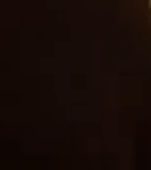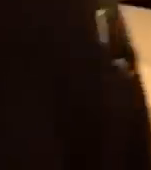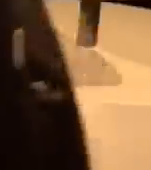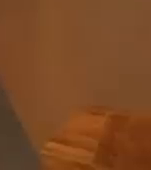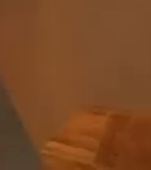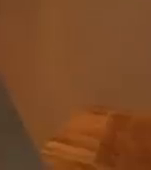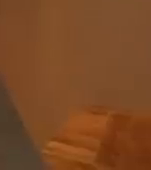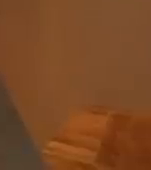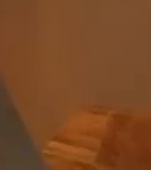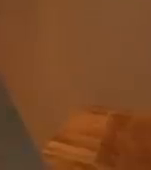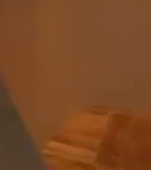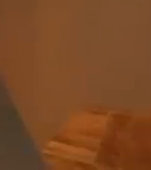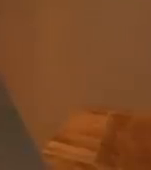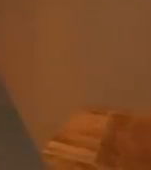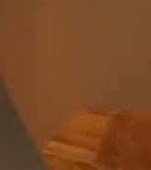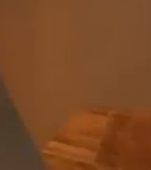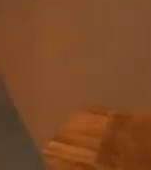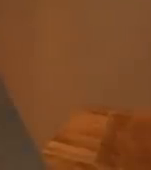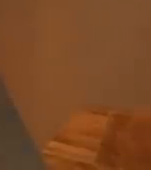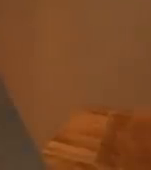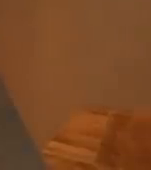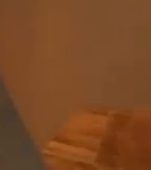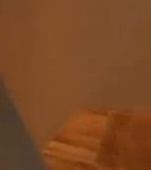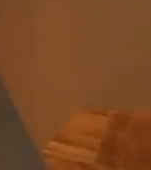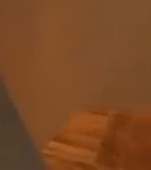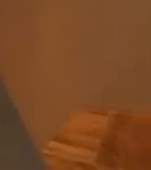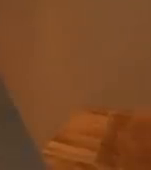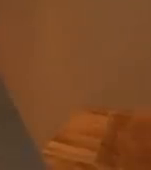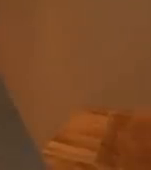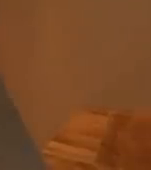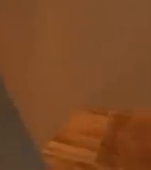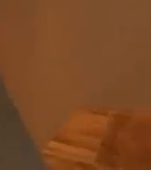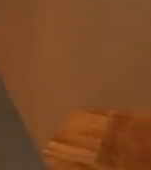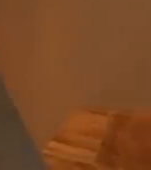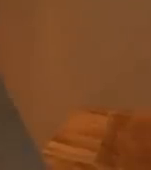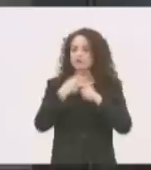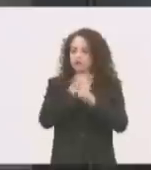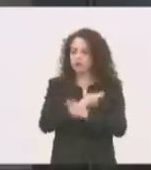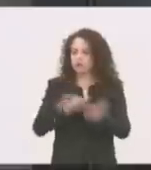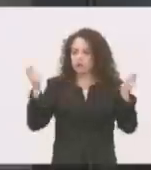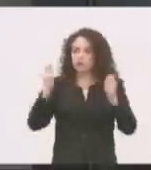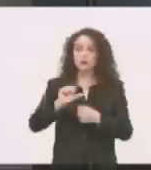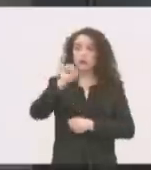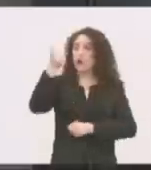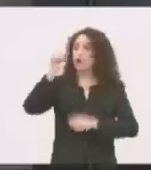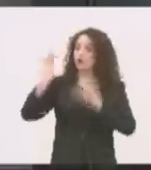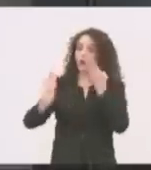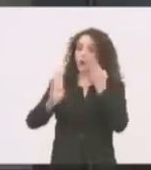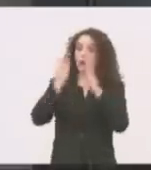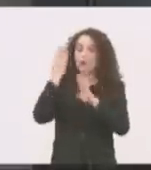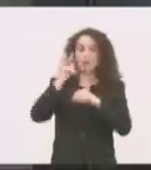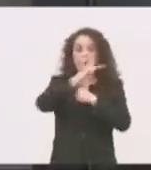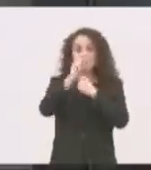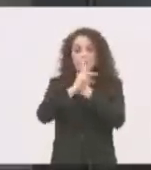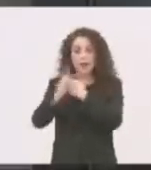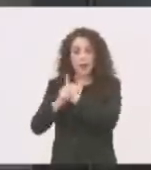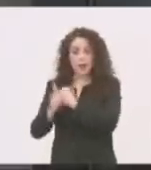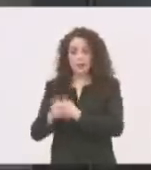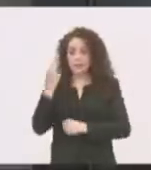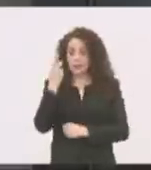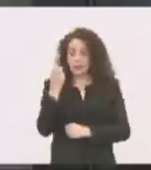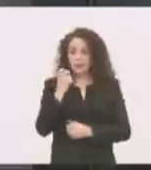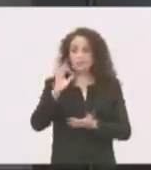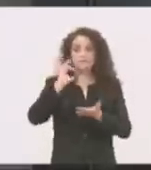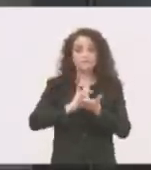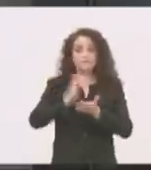contemporánea. Además, cuenta con las famosas monedas mexicanas que circularon en otras partes del mundo, las cuales